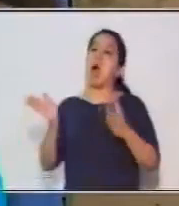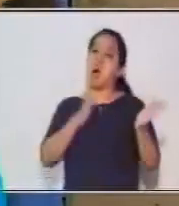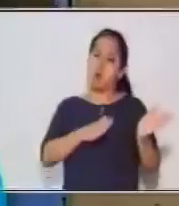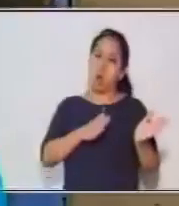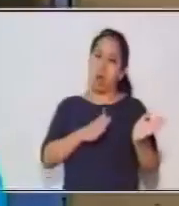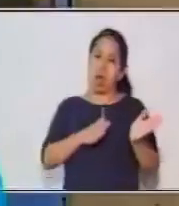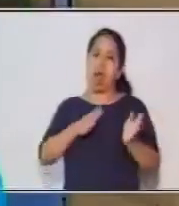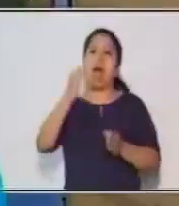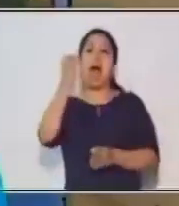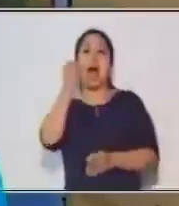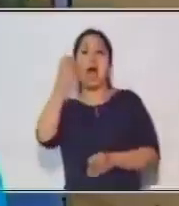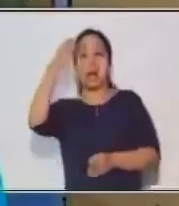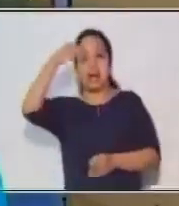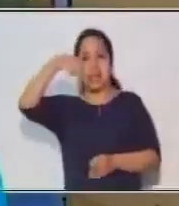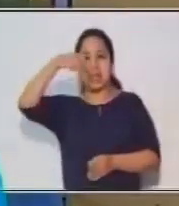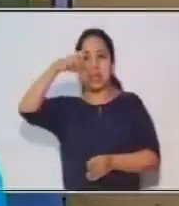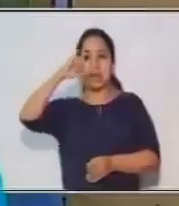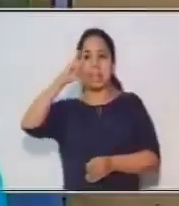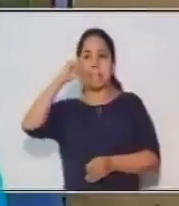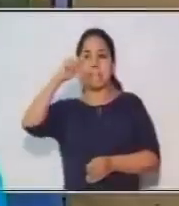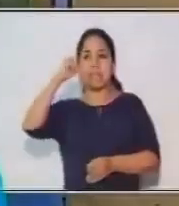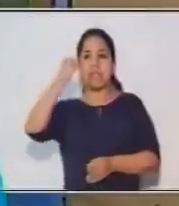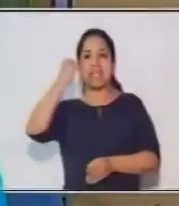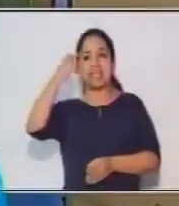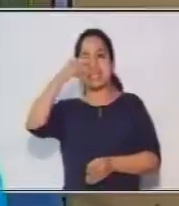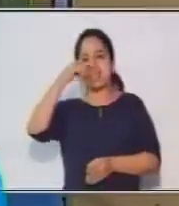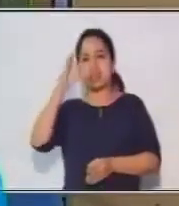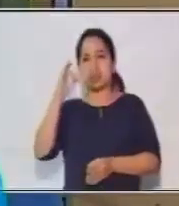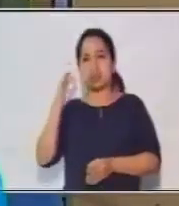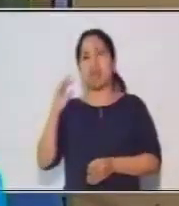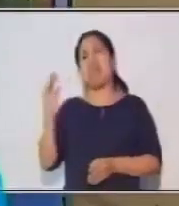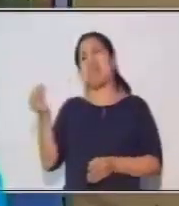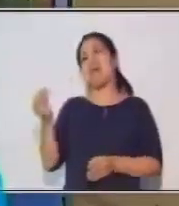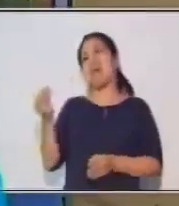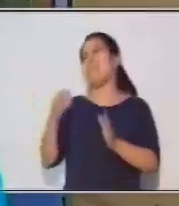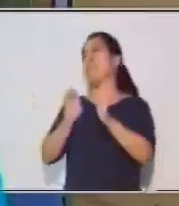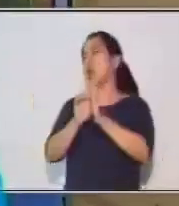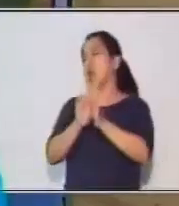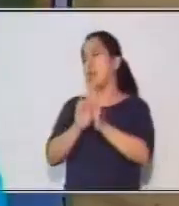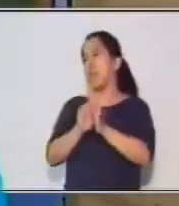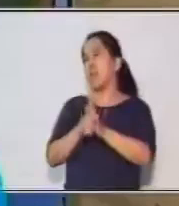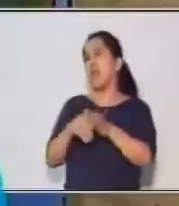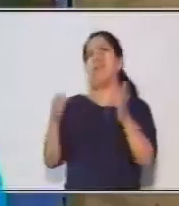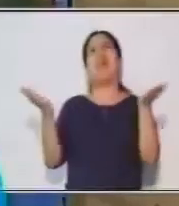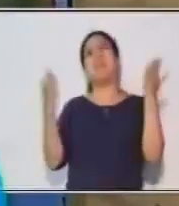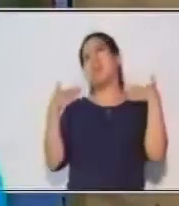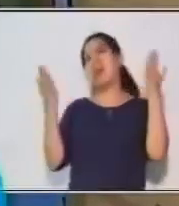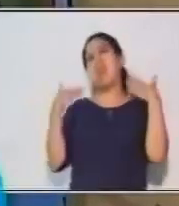implícita podría ser: qué calor,